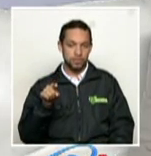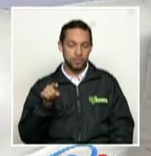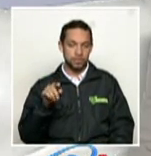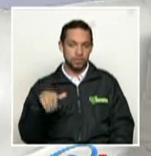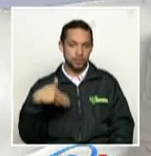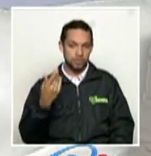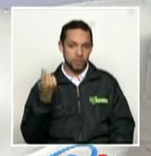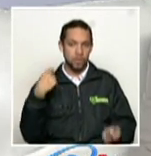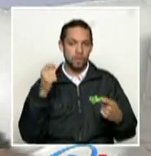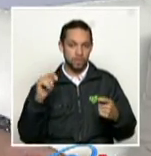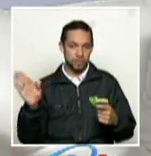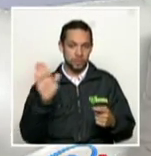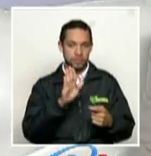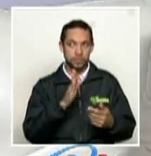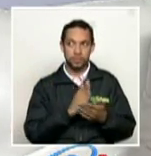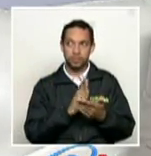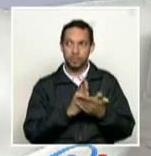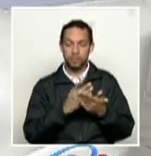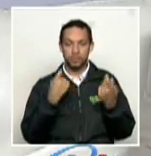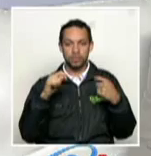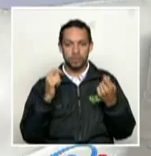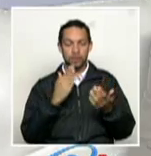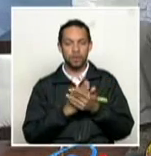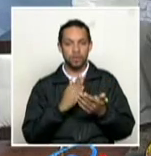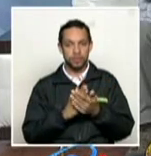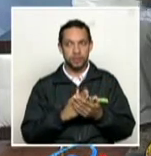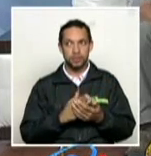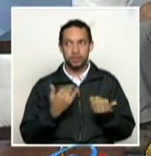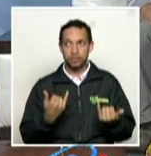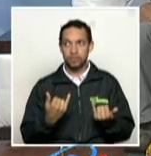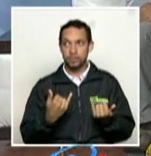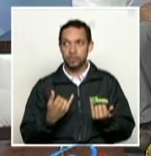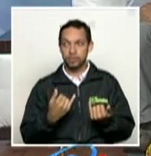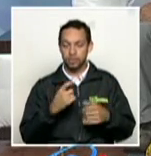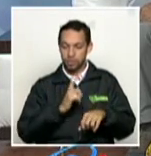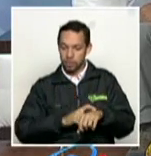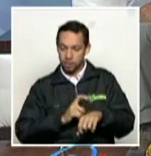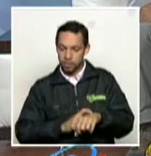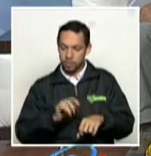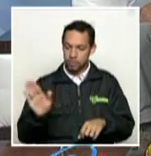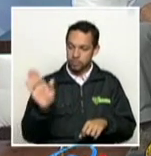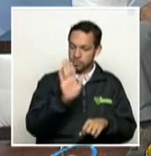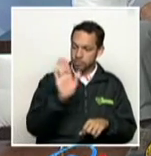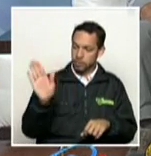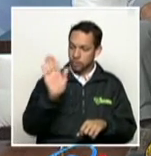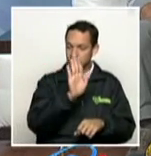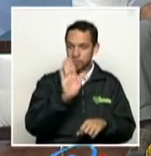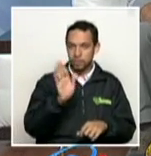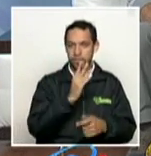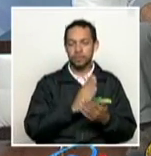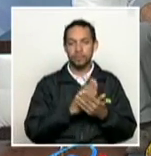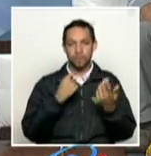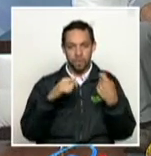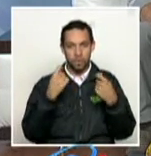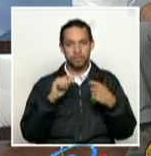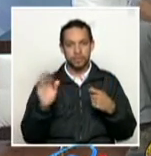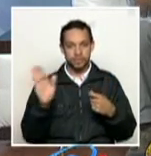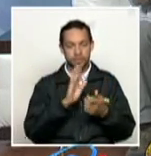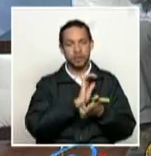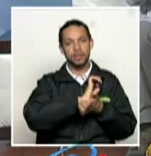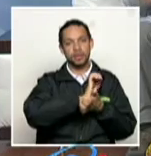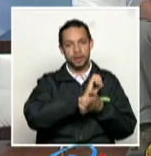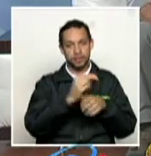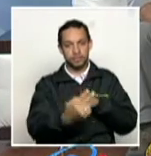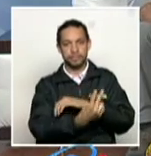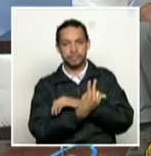comerciales, vamos a estos mensajes. Qué pena que le interrumpa de esa manera. Pero tenemos que cumplir los horarios con los mensajes importantes aquí en Conexión Vital por Telecafé